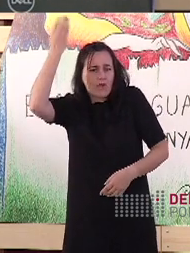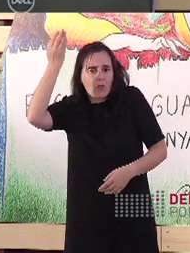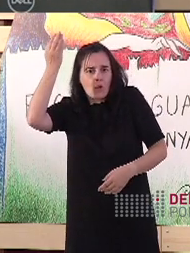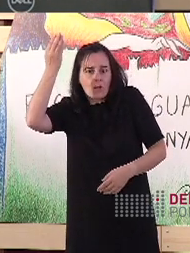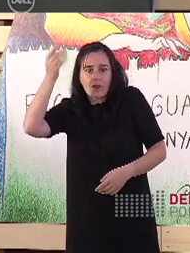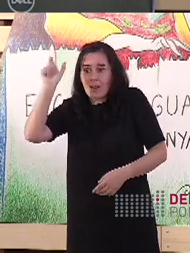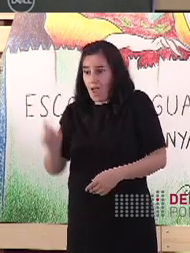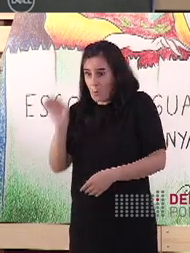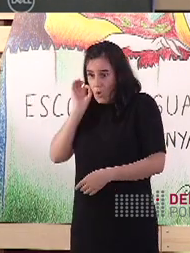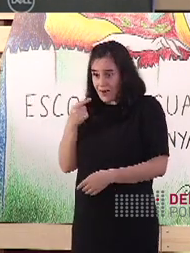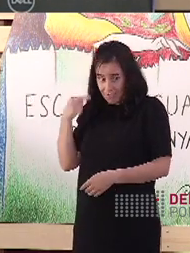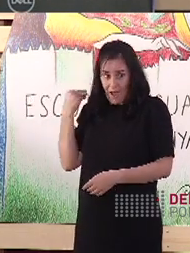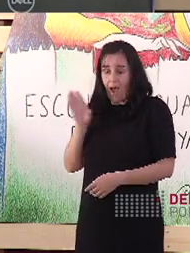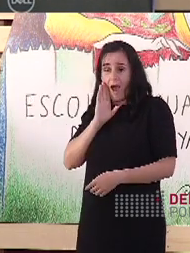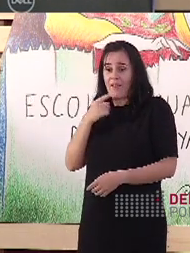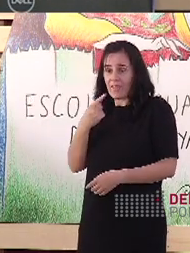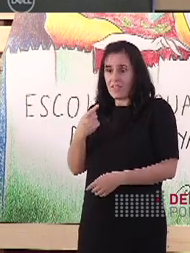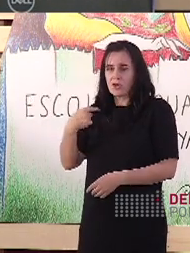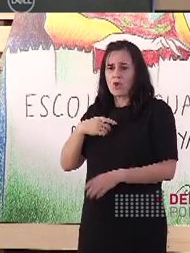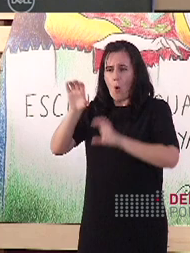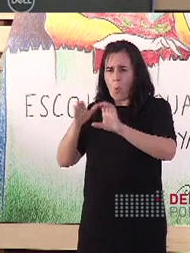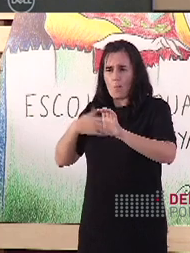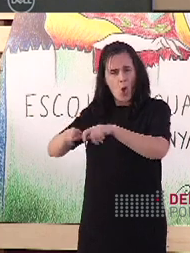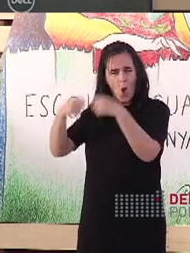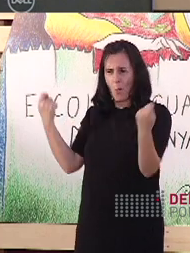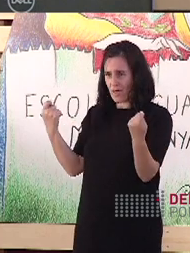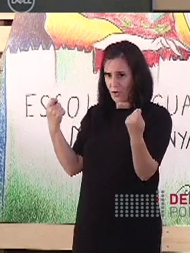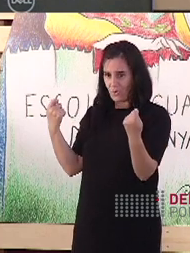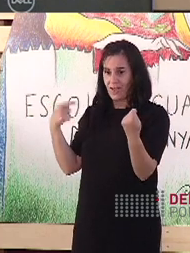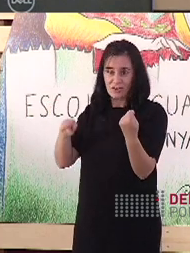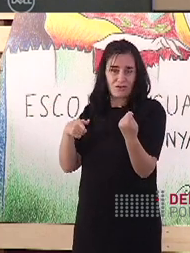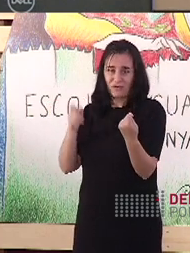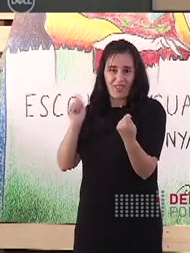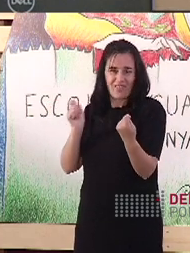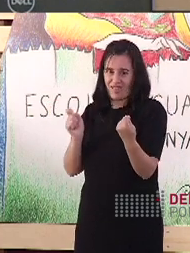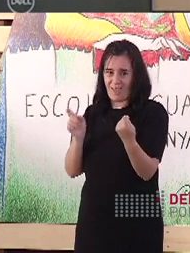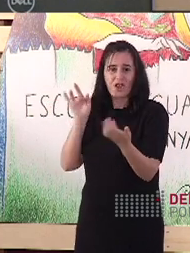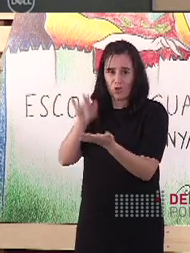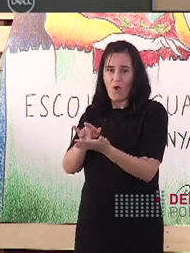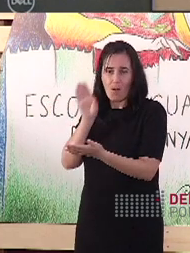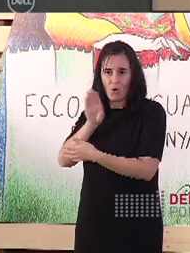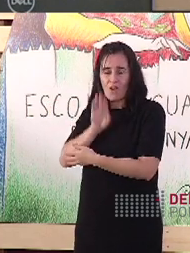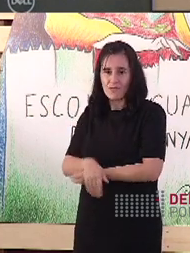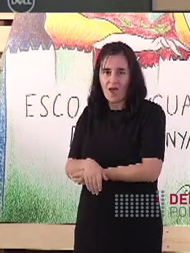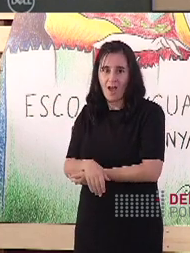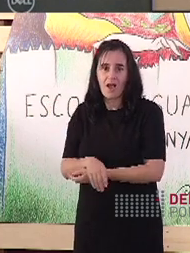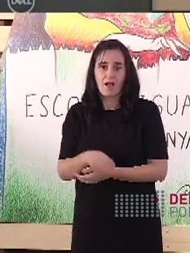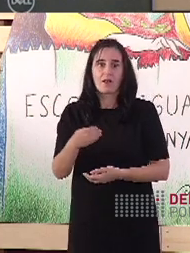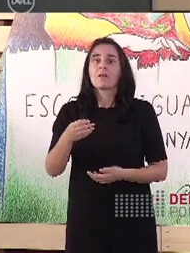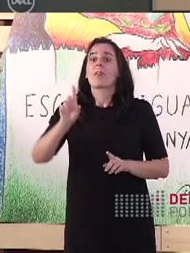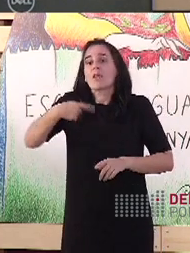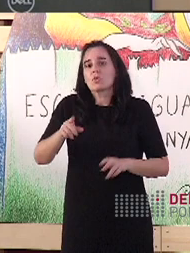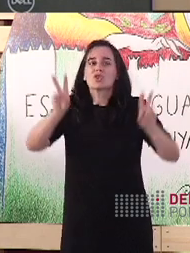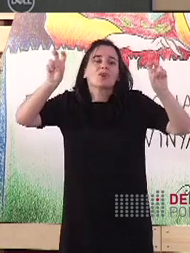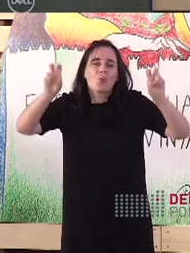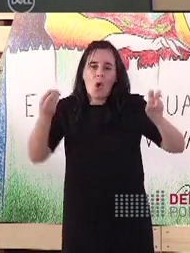me rompieron el culo, ¿no? Me rompieron el ano, esto pasa, es muy común en la pornografía. Fijaos que luego titulan con esos nombres. O sea, hay muchísimas películas